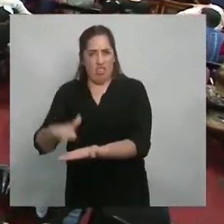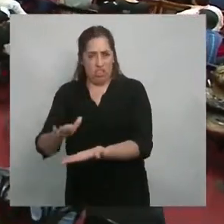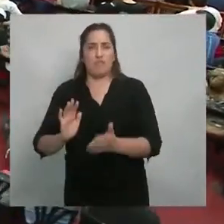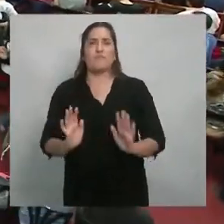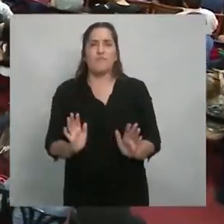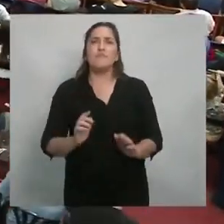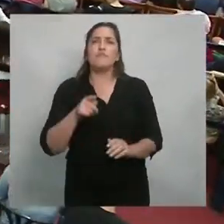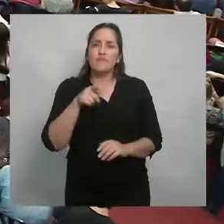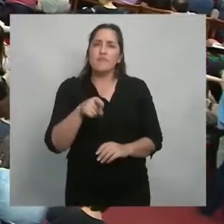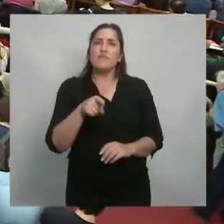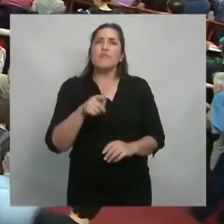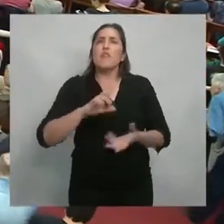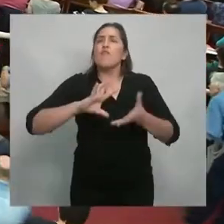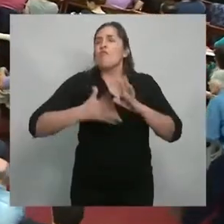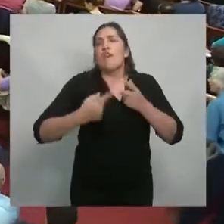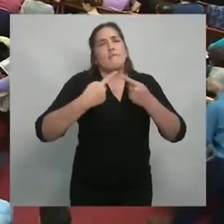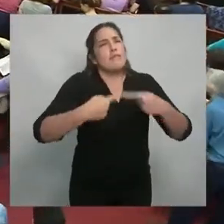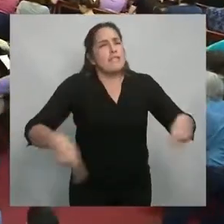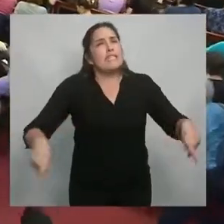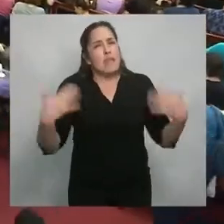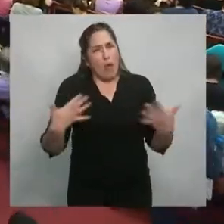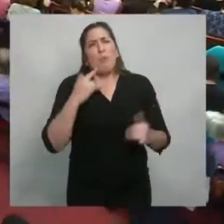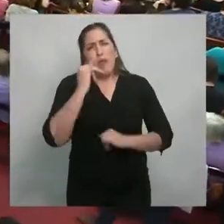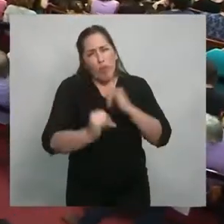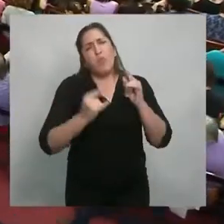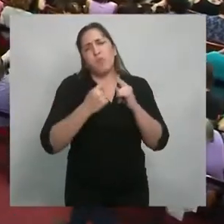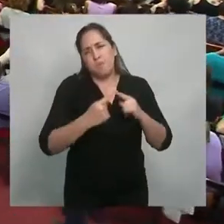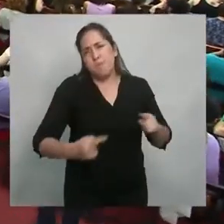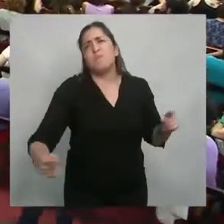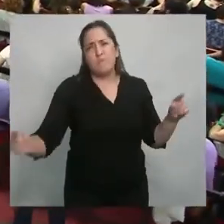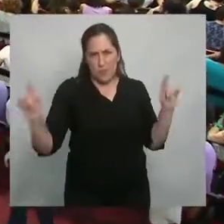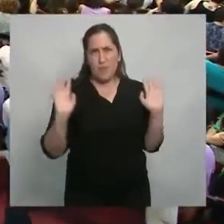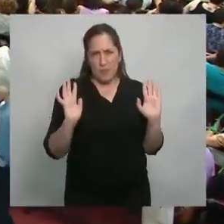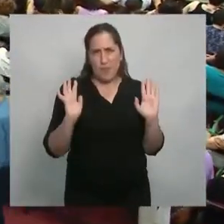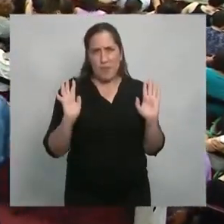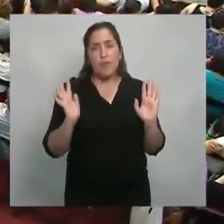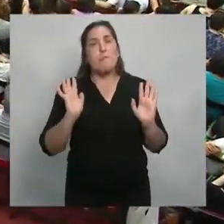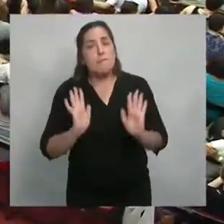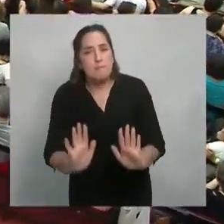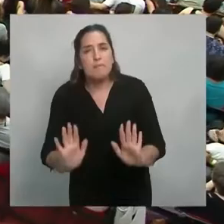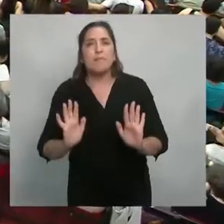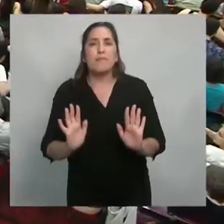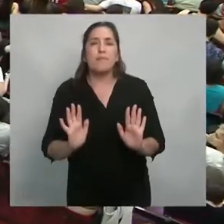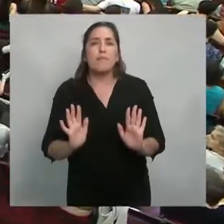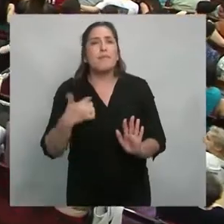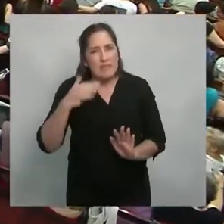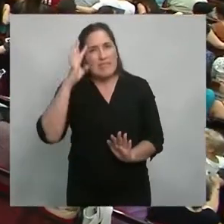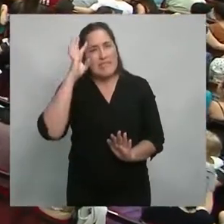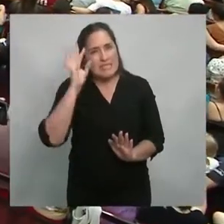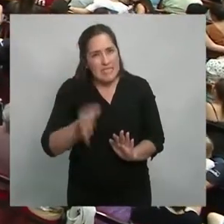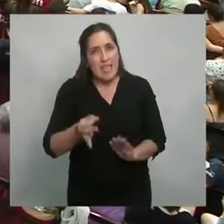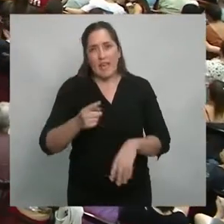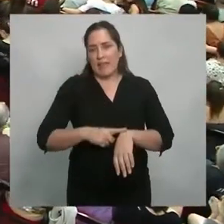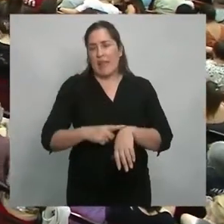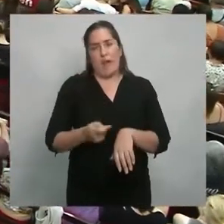Ello tiene múltiples dimensiones sobre las cuales podríamos hablar largamente. Solo, y sé que andamos corto de